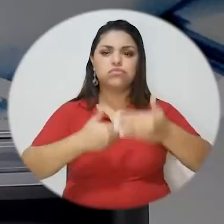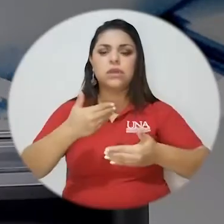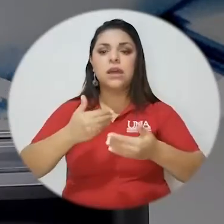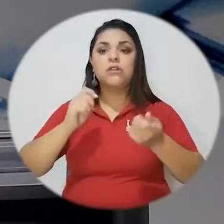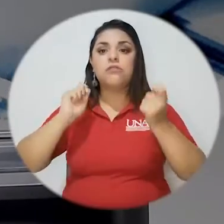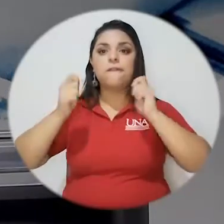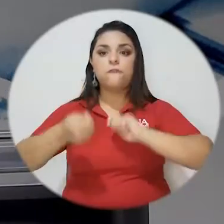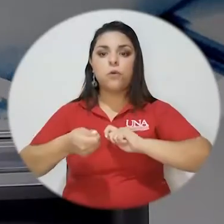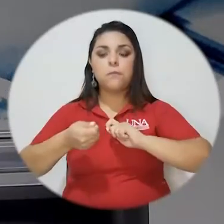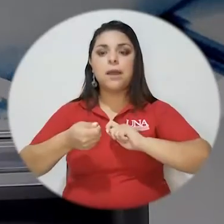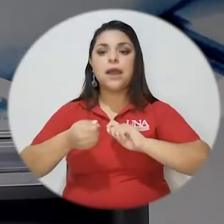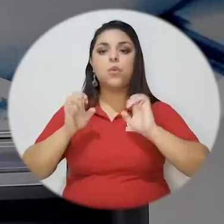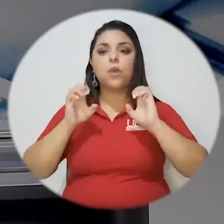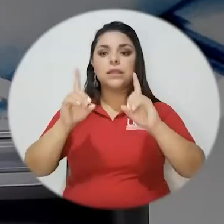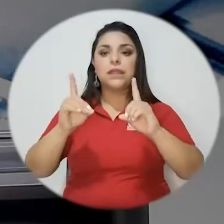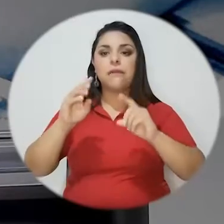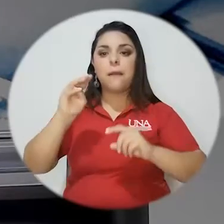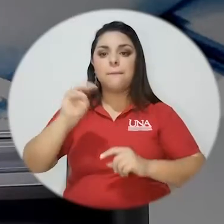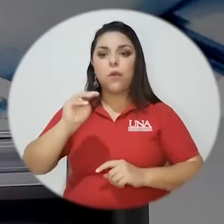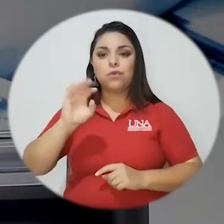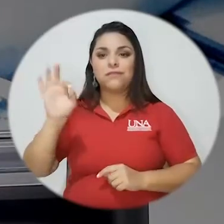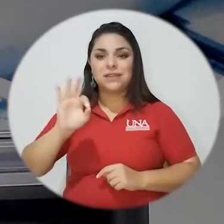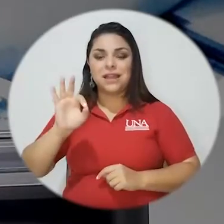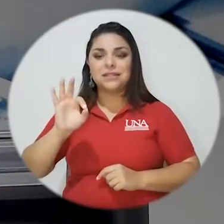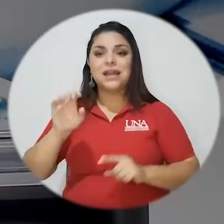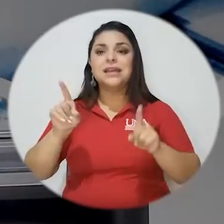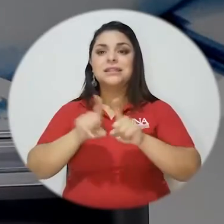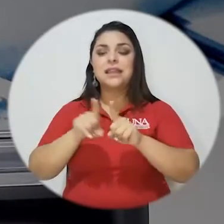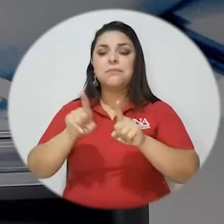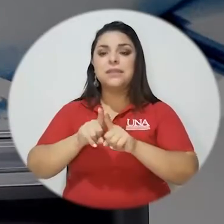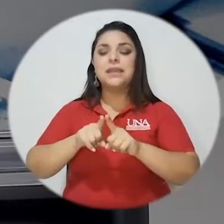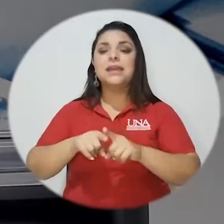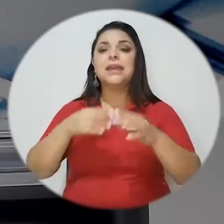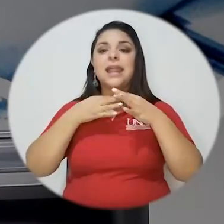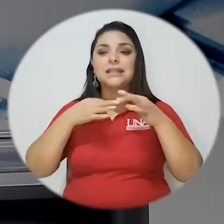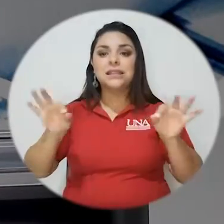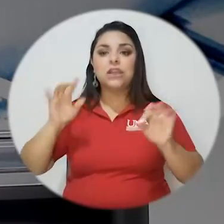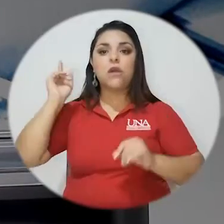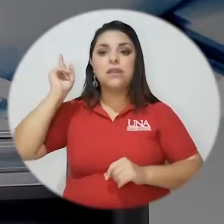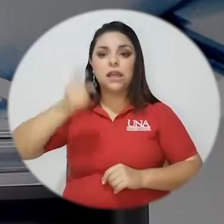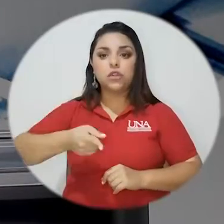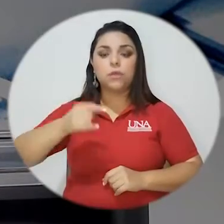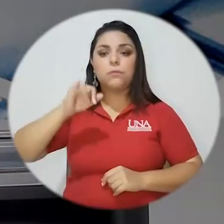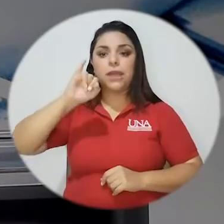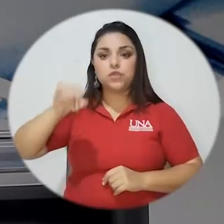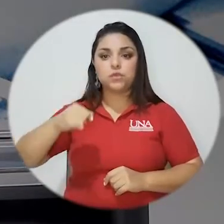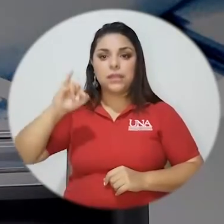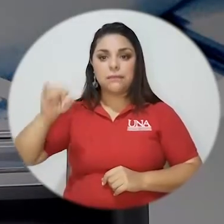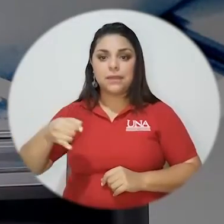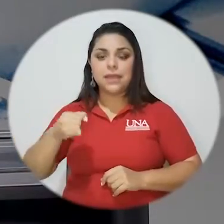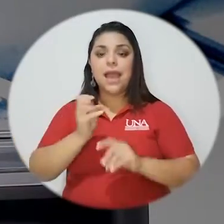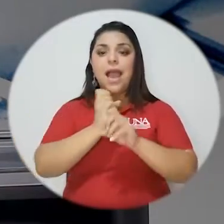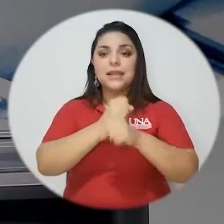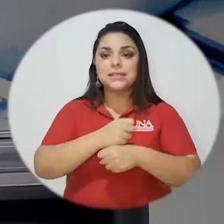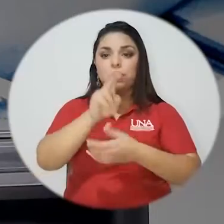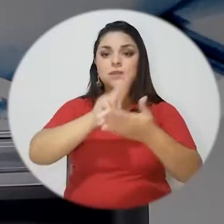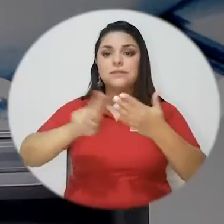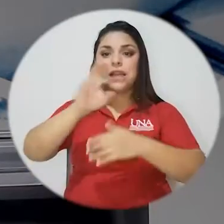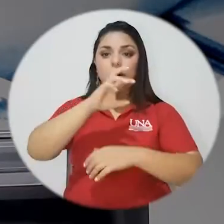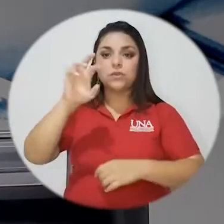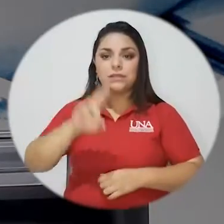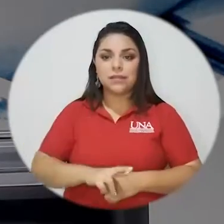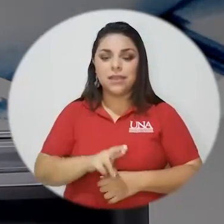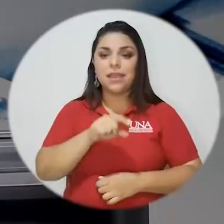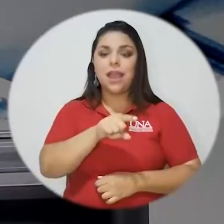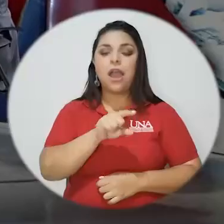La reforma educativa de Mauro Fernández, la declaración de la enseñanza gratuita y obligatoria por don Jesús Jiménez, la creación de la Universidad